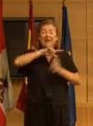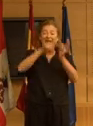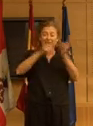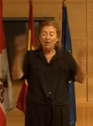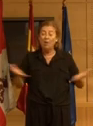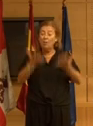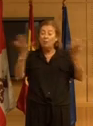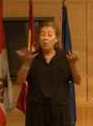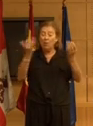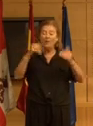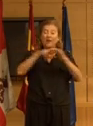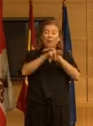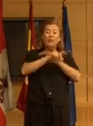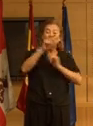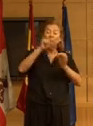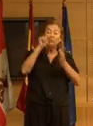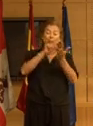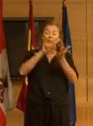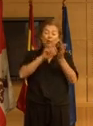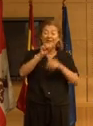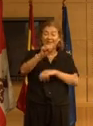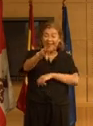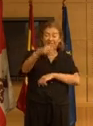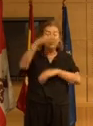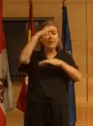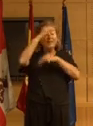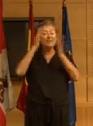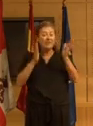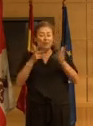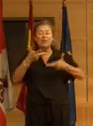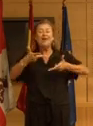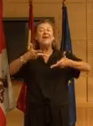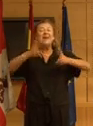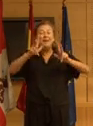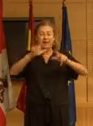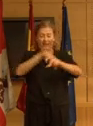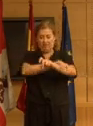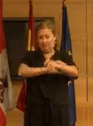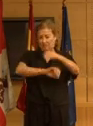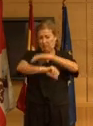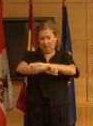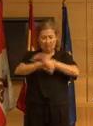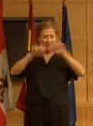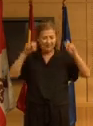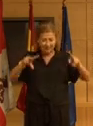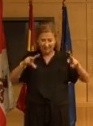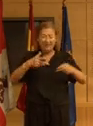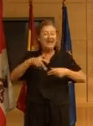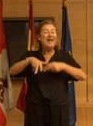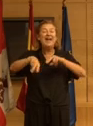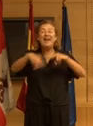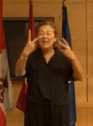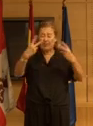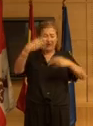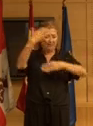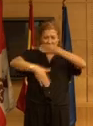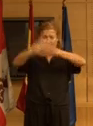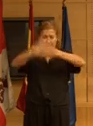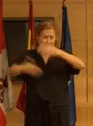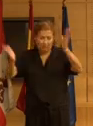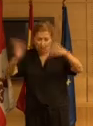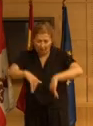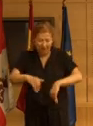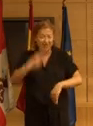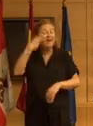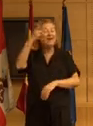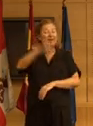y regula en su artículo 13 una atención libre de sujeciones, libre de restricciones, reconociendo